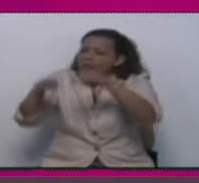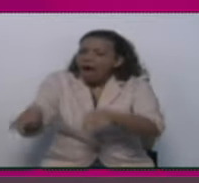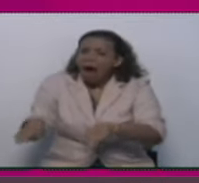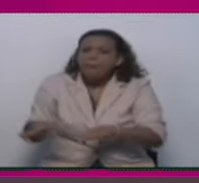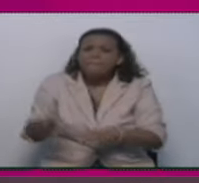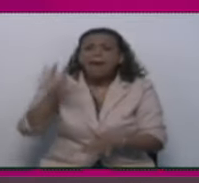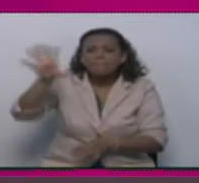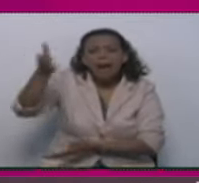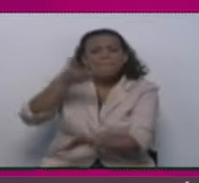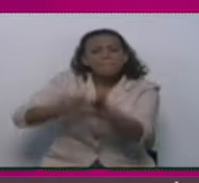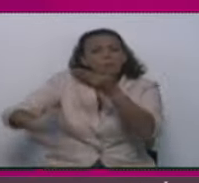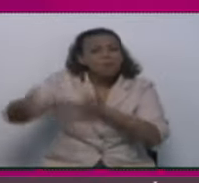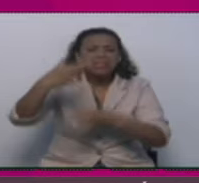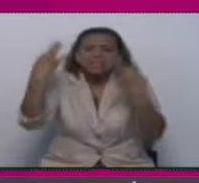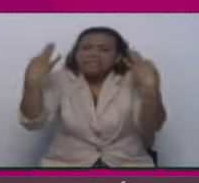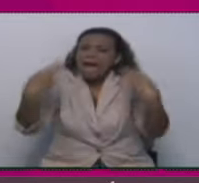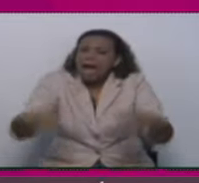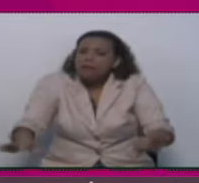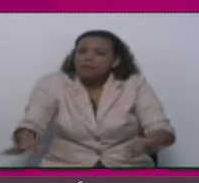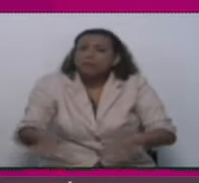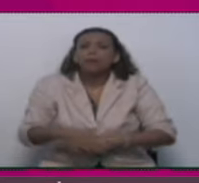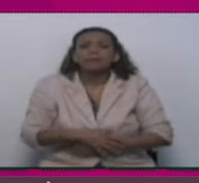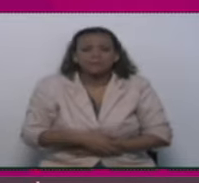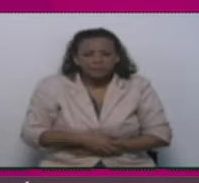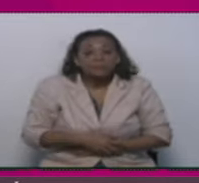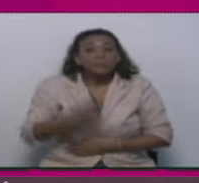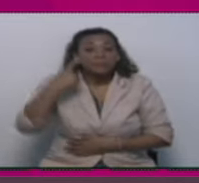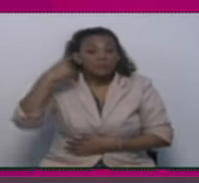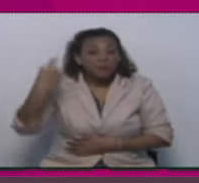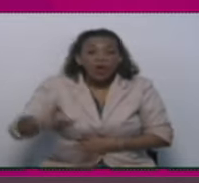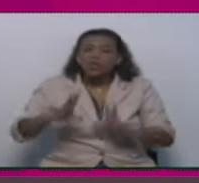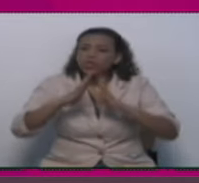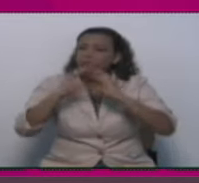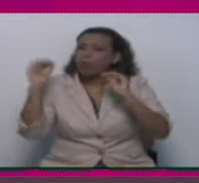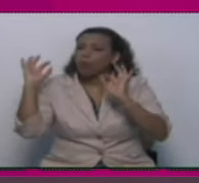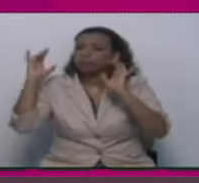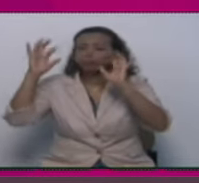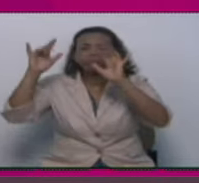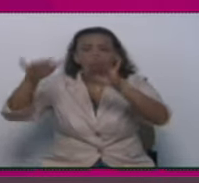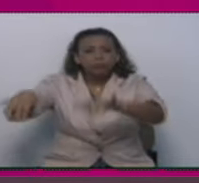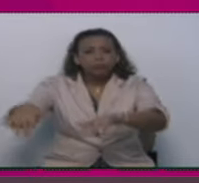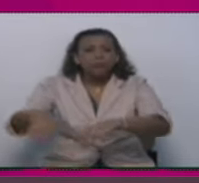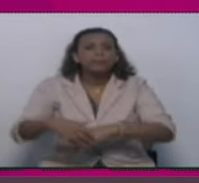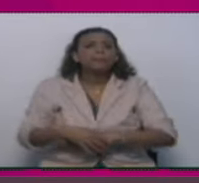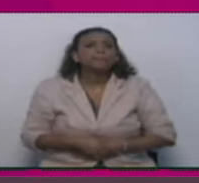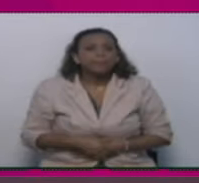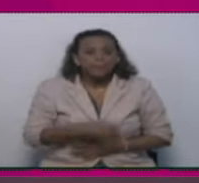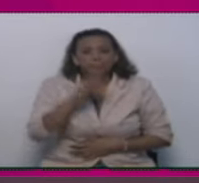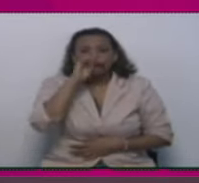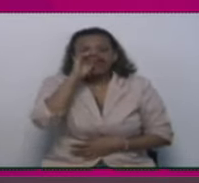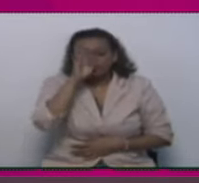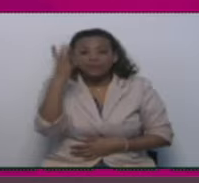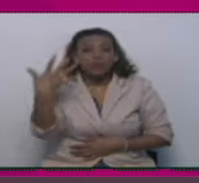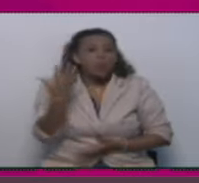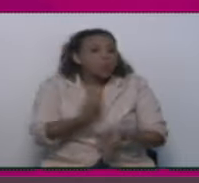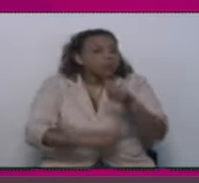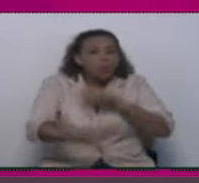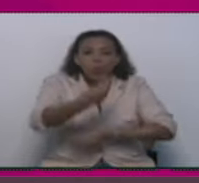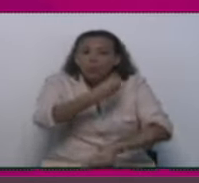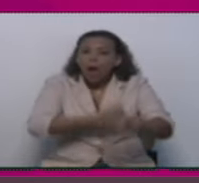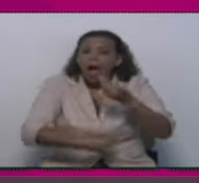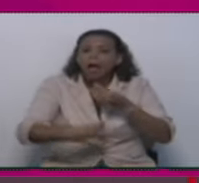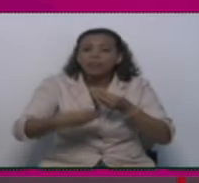de convivencia, con todo lo que están haciendo, unas